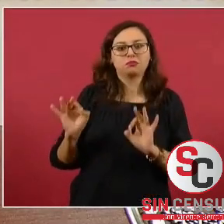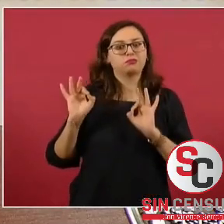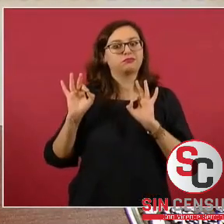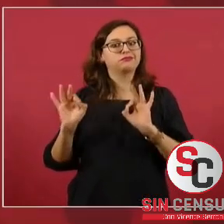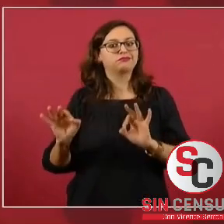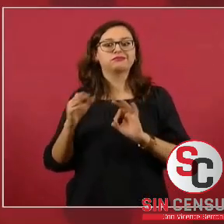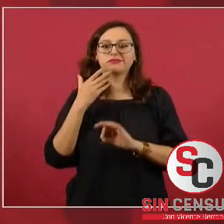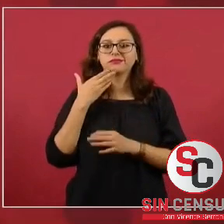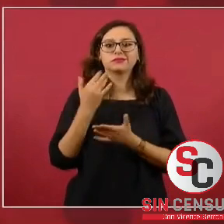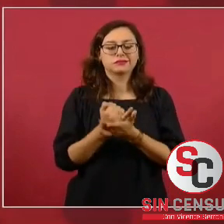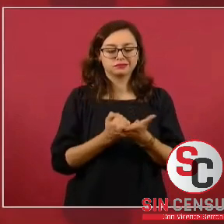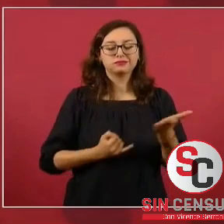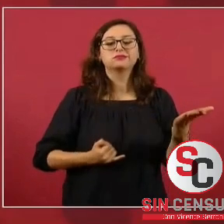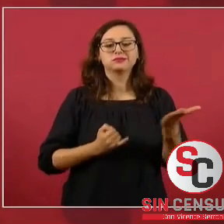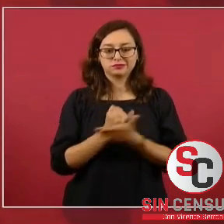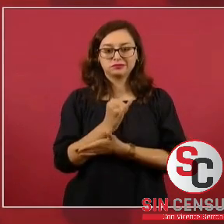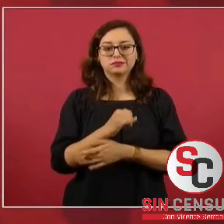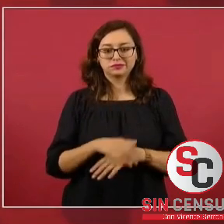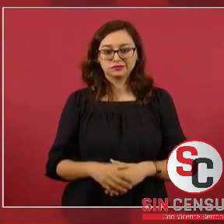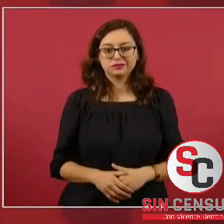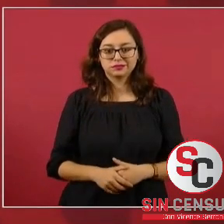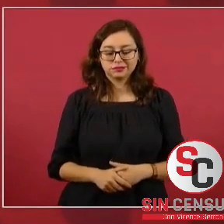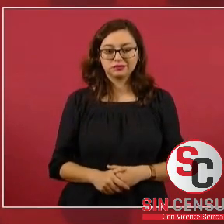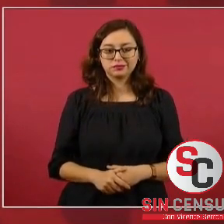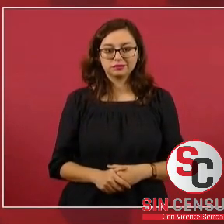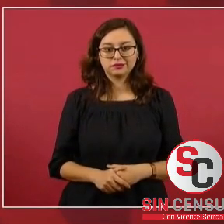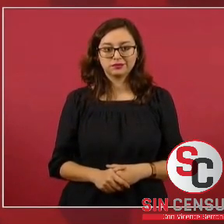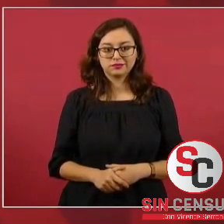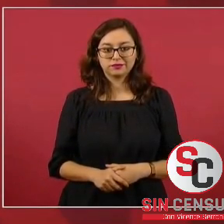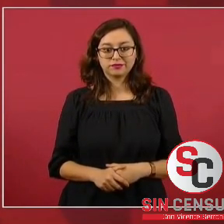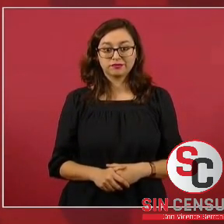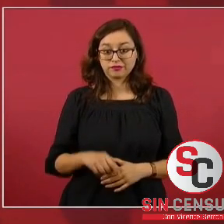medida. Eso se hizo aquí